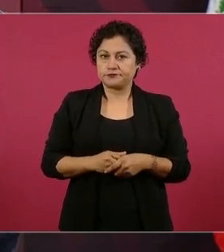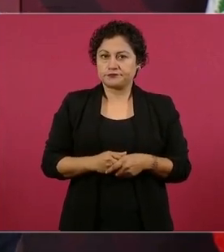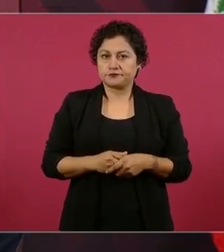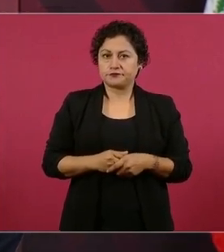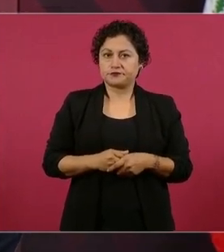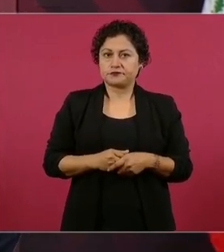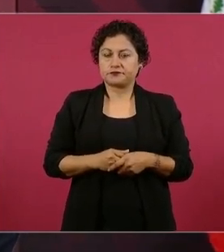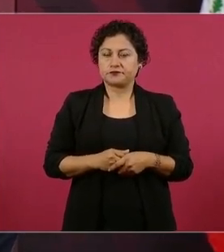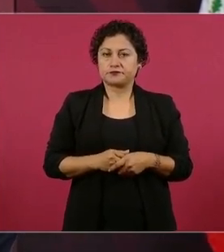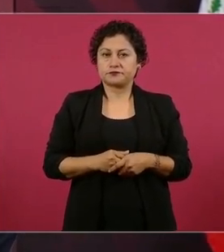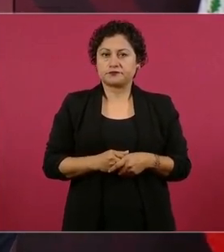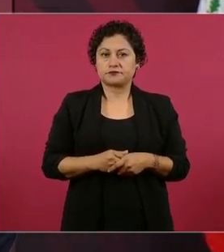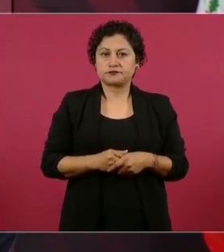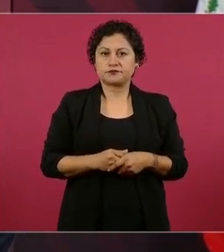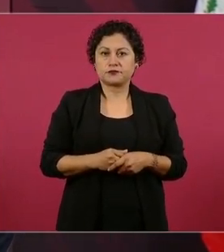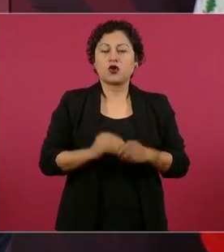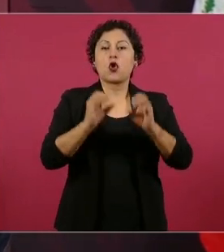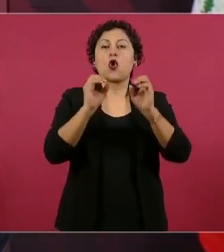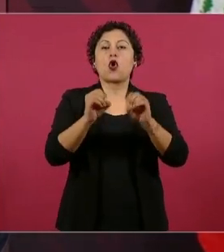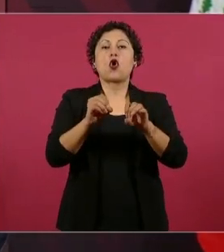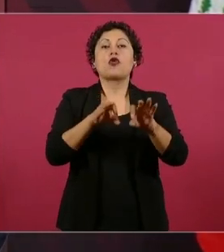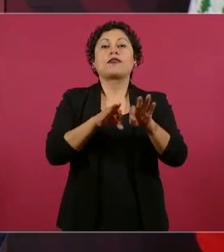pago por hora